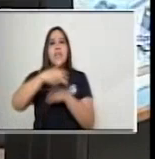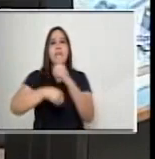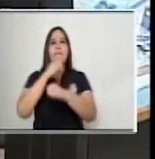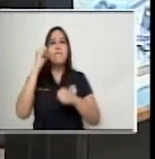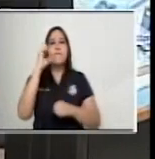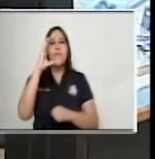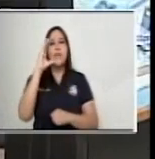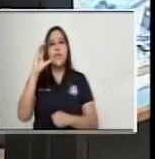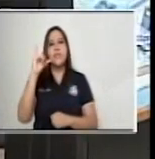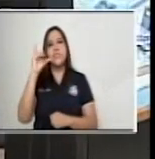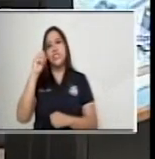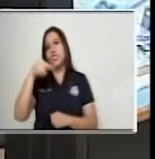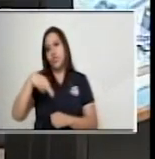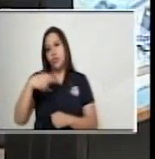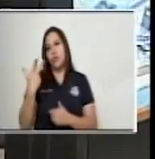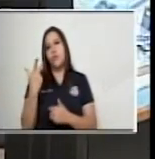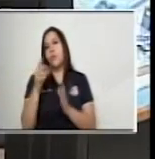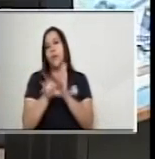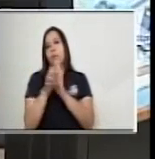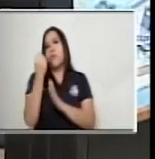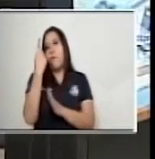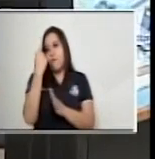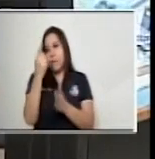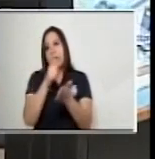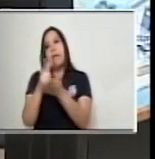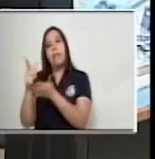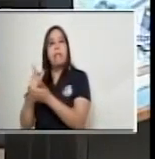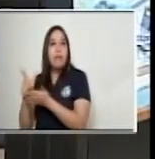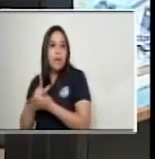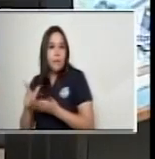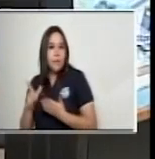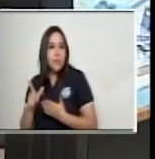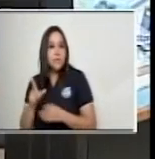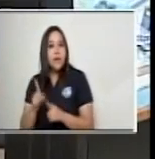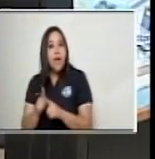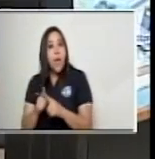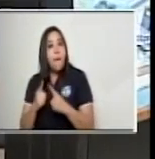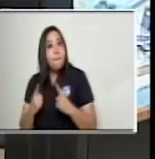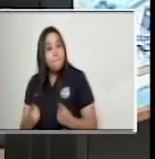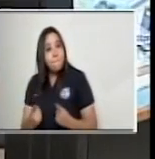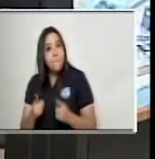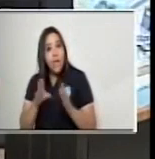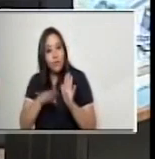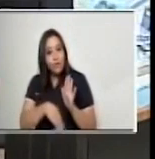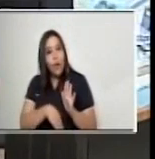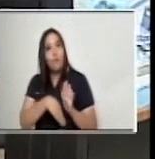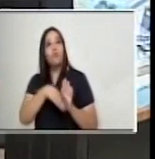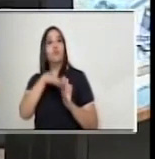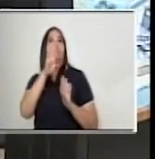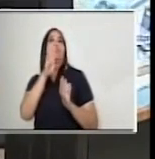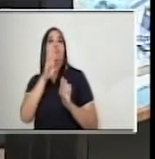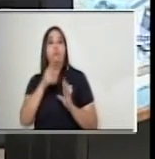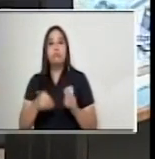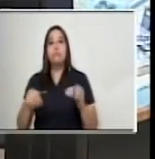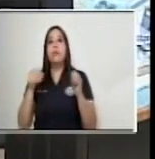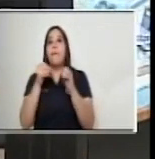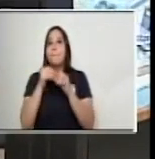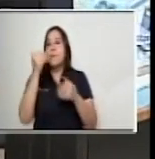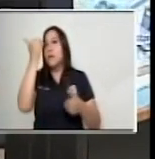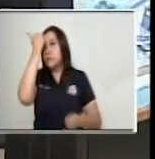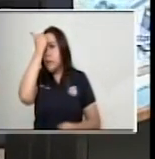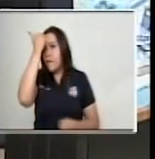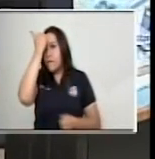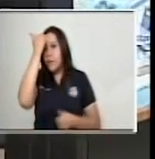higiene, y eso está muy bien. Sin embargo, están aumentando las enfermedades crónicas como